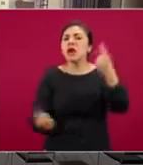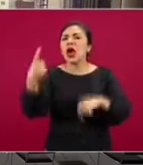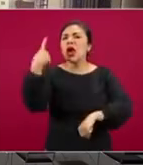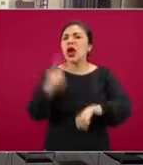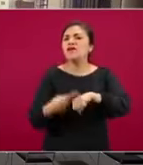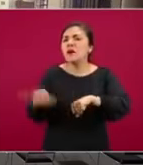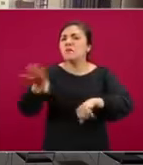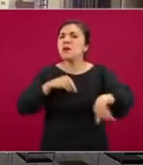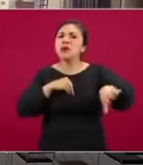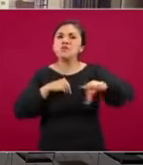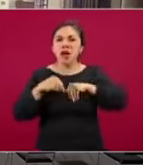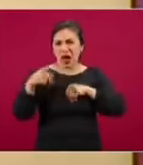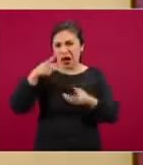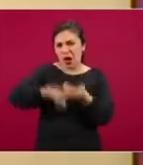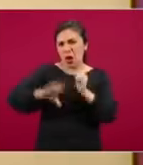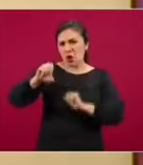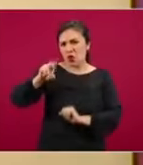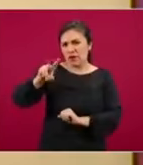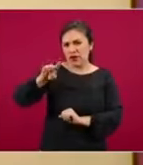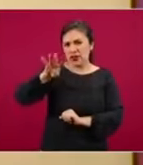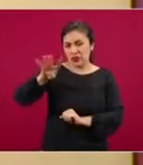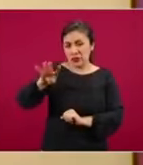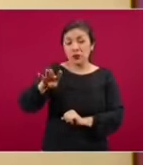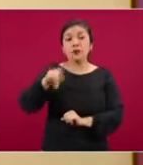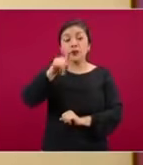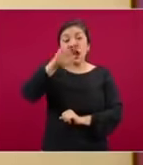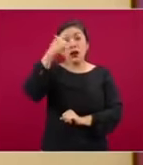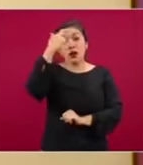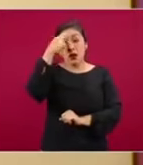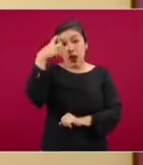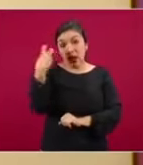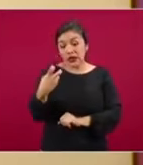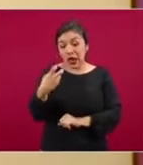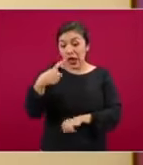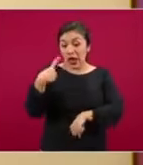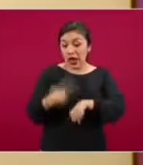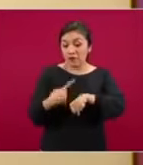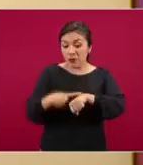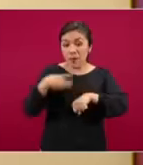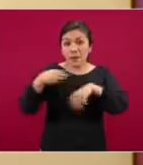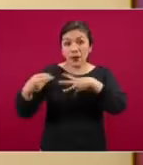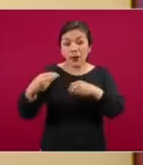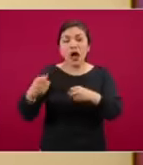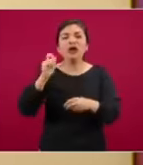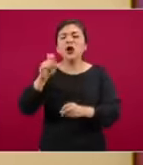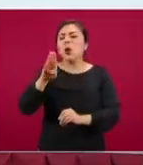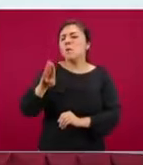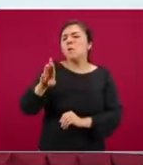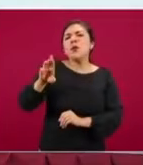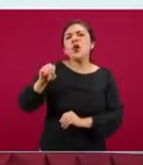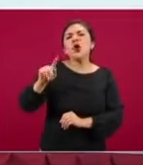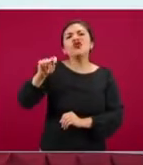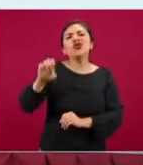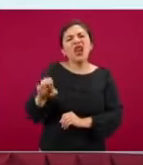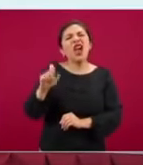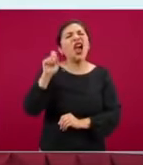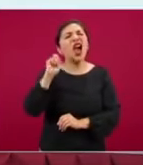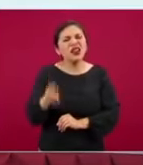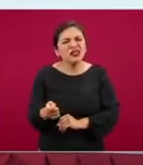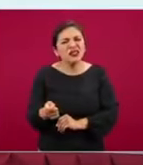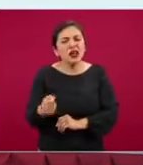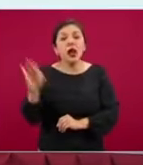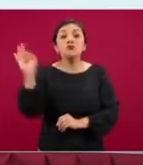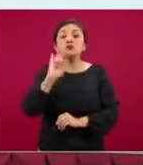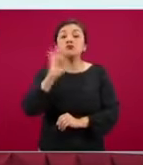COVID-19. Recordando que de manera técnica en la epidemiología denominamos a un brote, ¿sí?, cuando